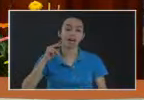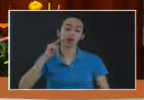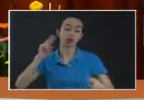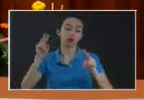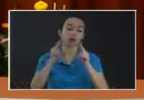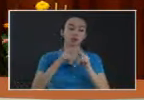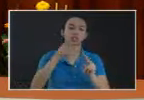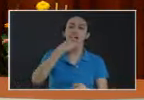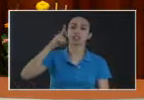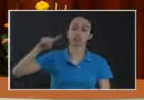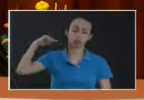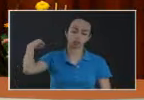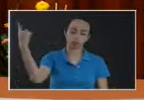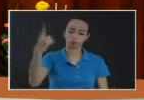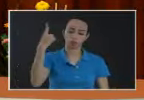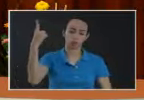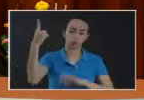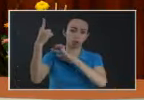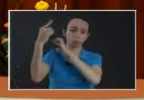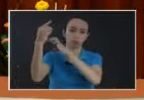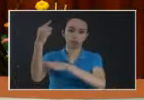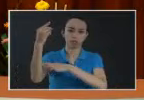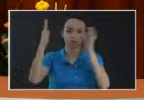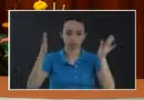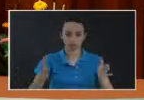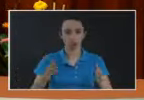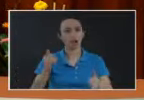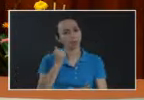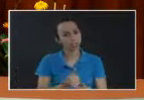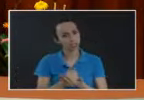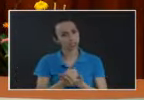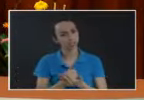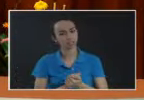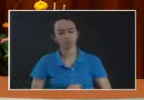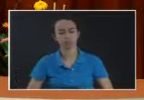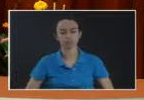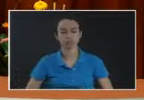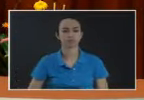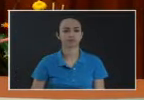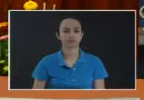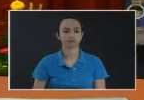ese Dios todopoderoso. Amén.